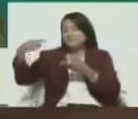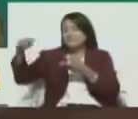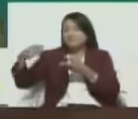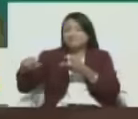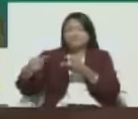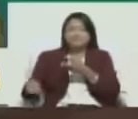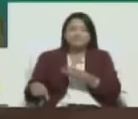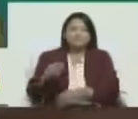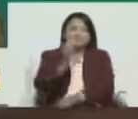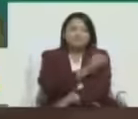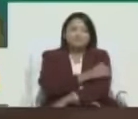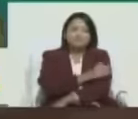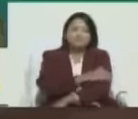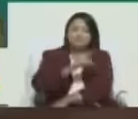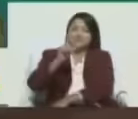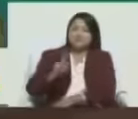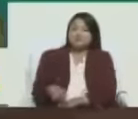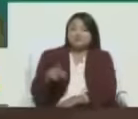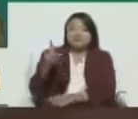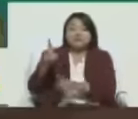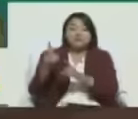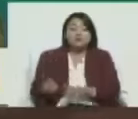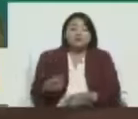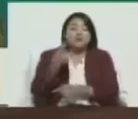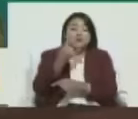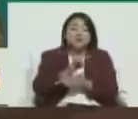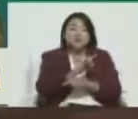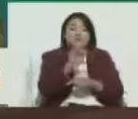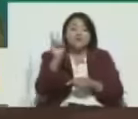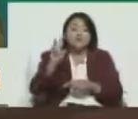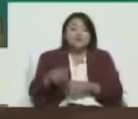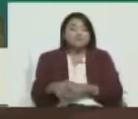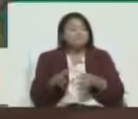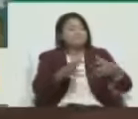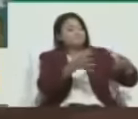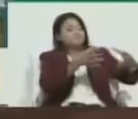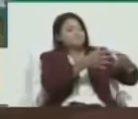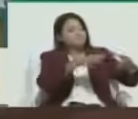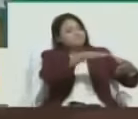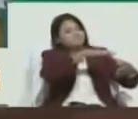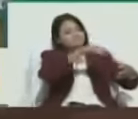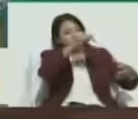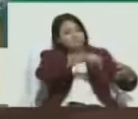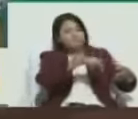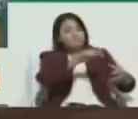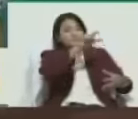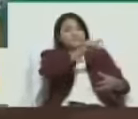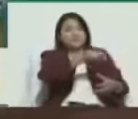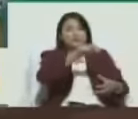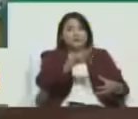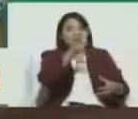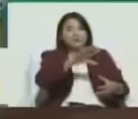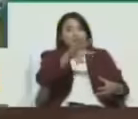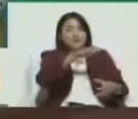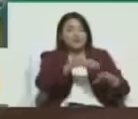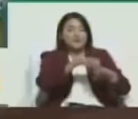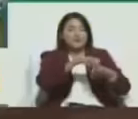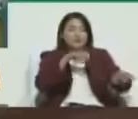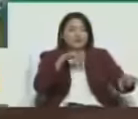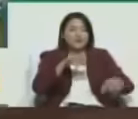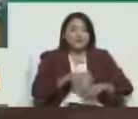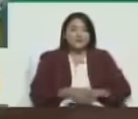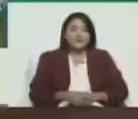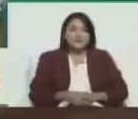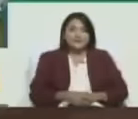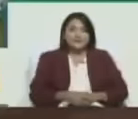las oligarquías que decidan traicionar la patria. De este lado del polo estamos el pueblo de Venezuela, las grandes mayorías. Y eso va más allá del chavismo,